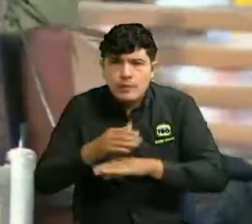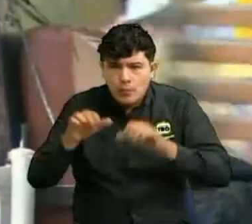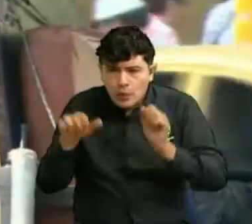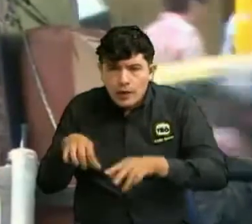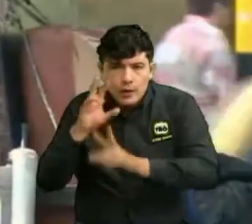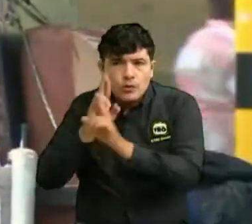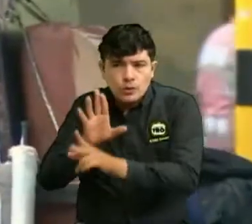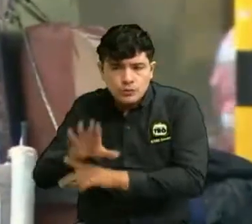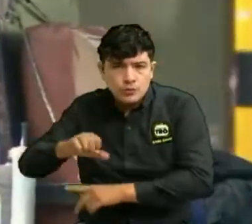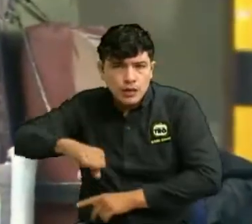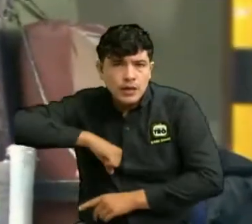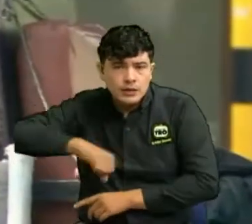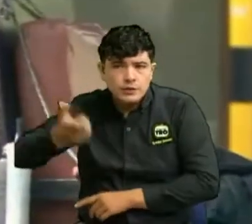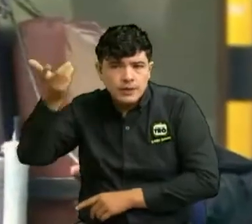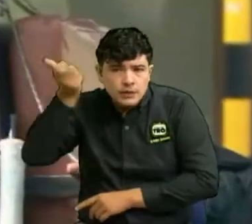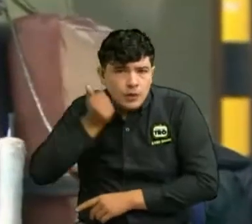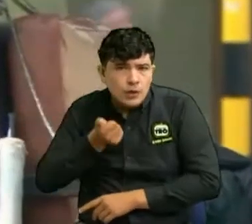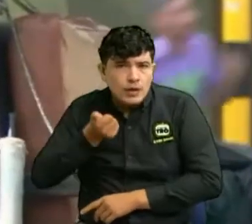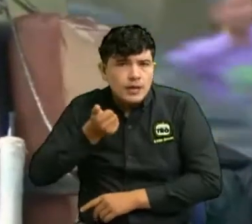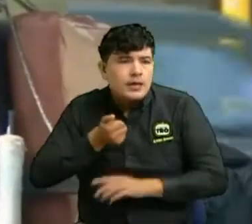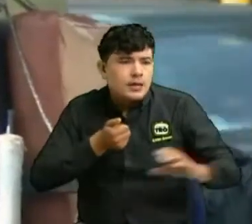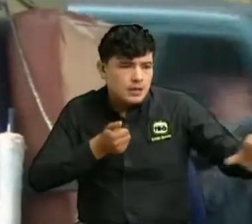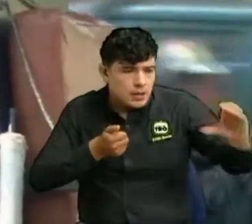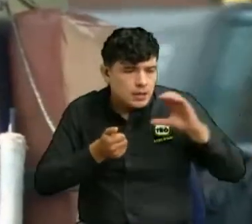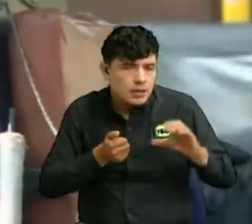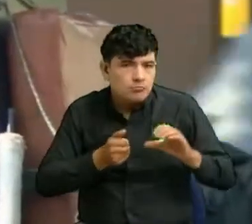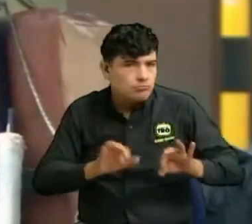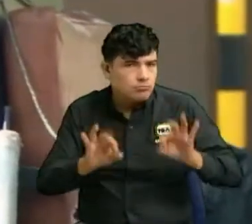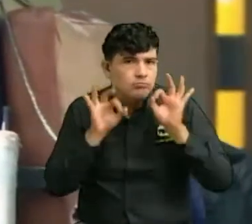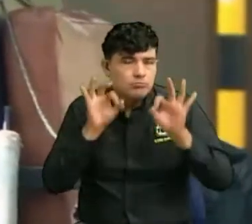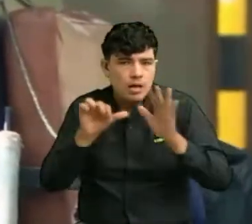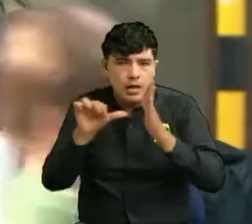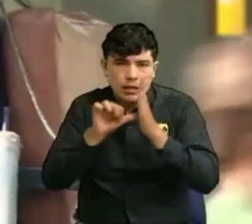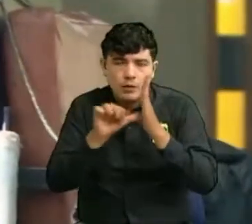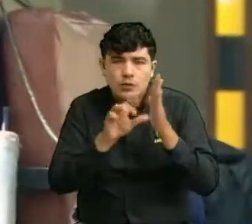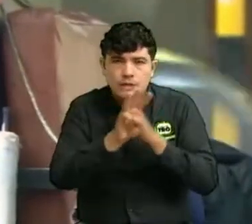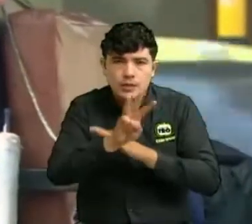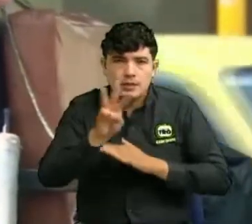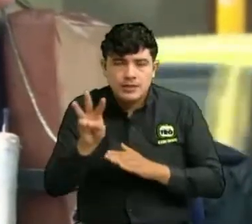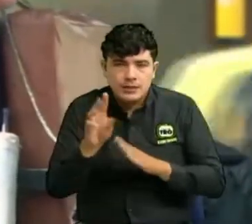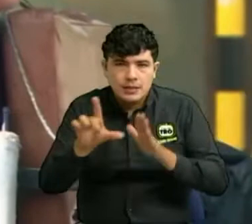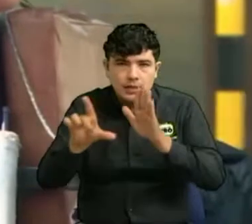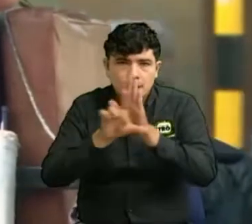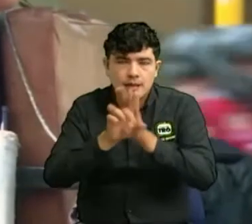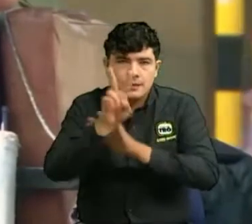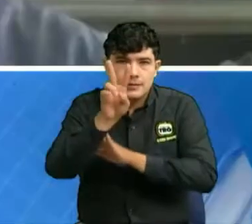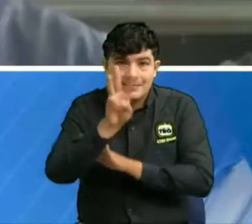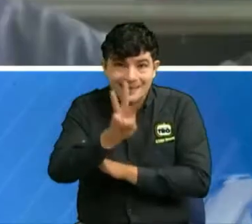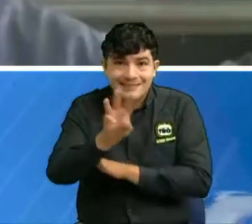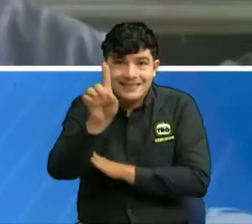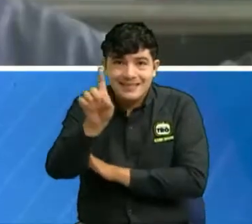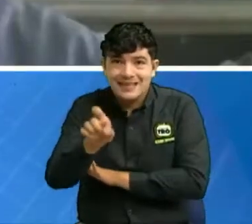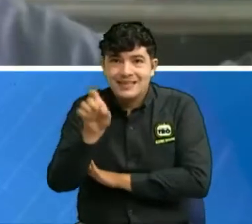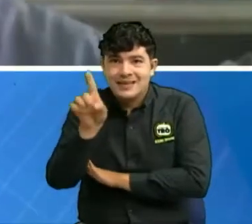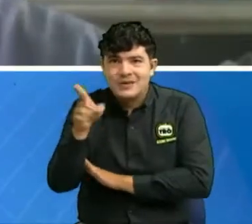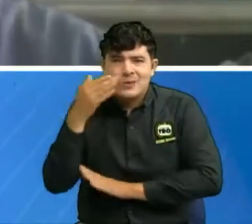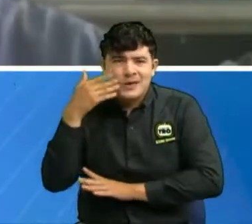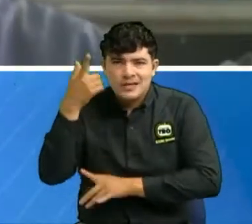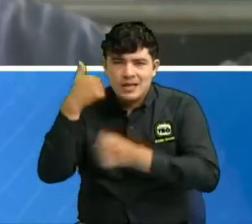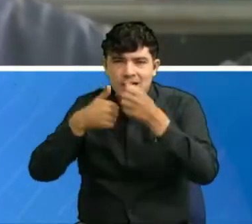pensión, tiene derecho a salario o a honorarios. Artículo 33 de la ley 361 de